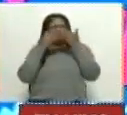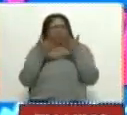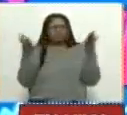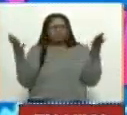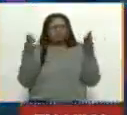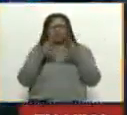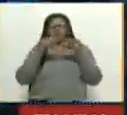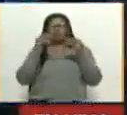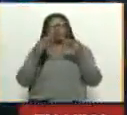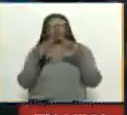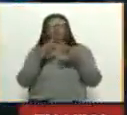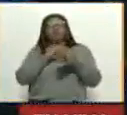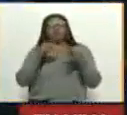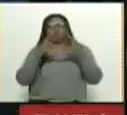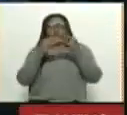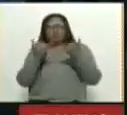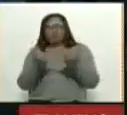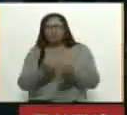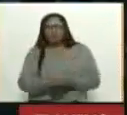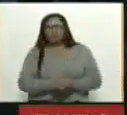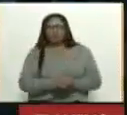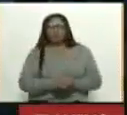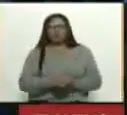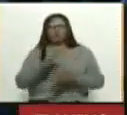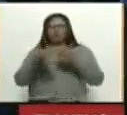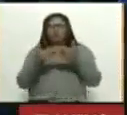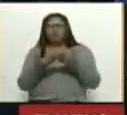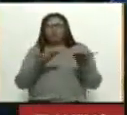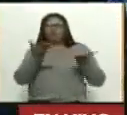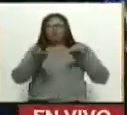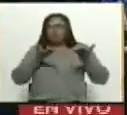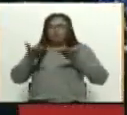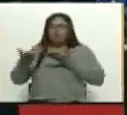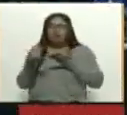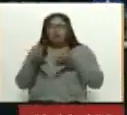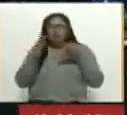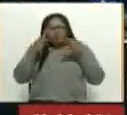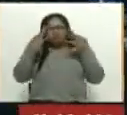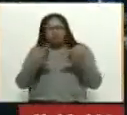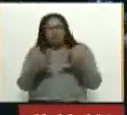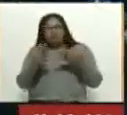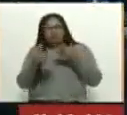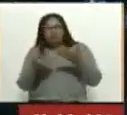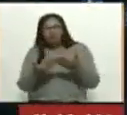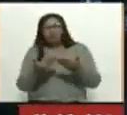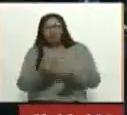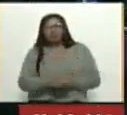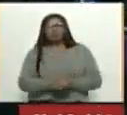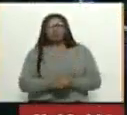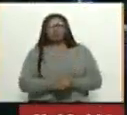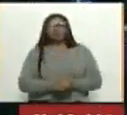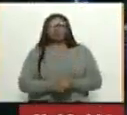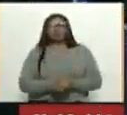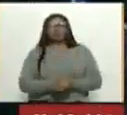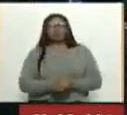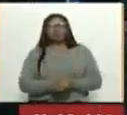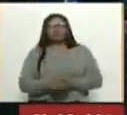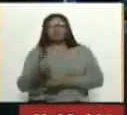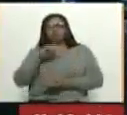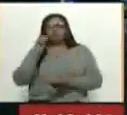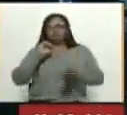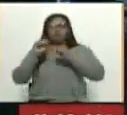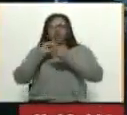como pueblos no solamente para los eventos protocolares formales académicos de reflexión por el